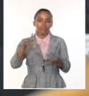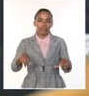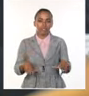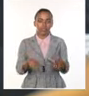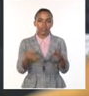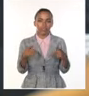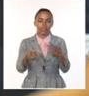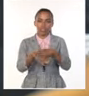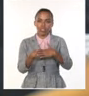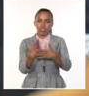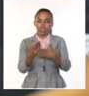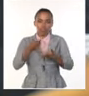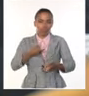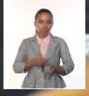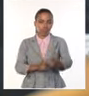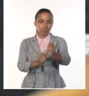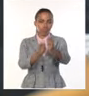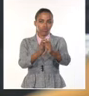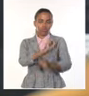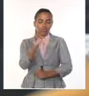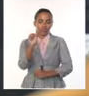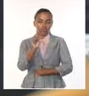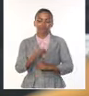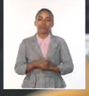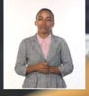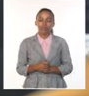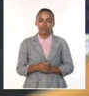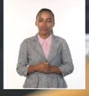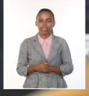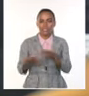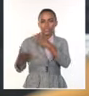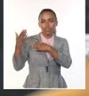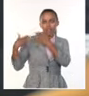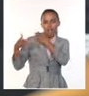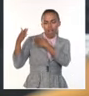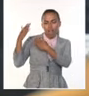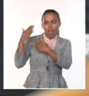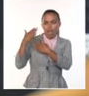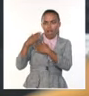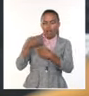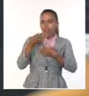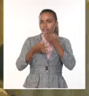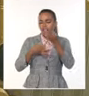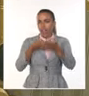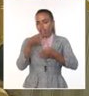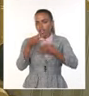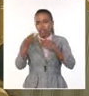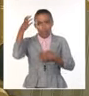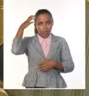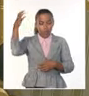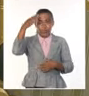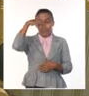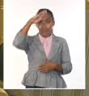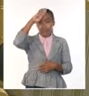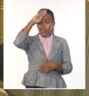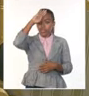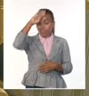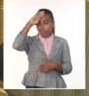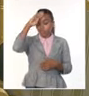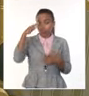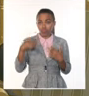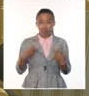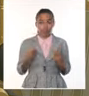la Victoria. Como hemos dicho otras veces, el gobierno cubano le concede gran importancia a las